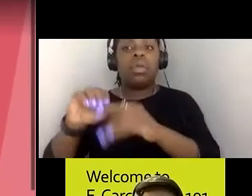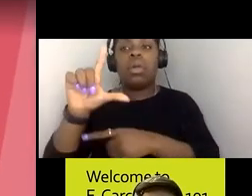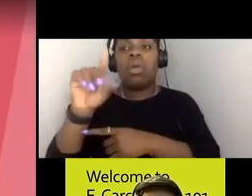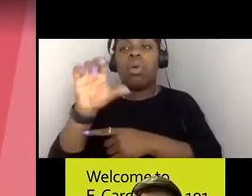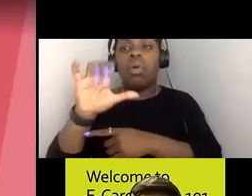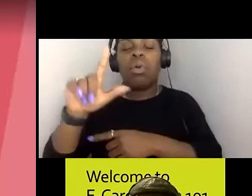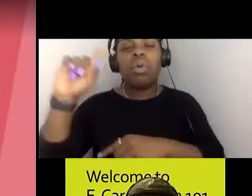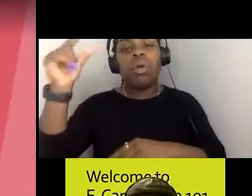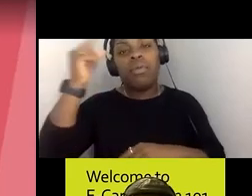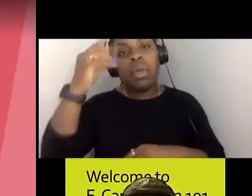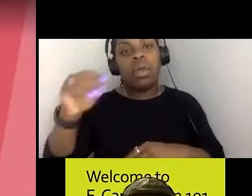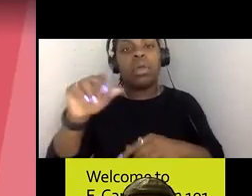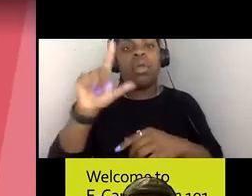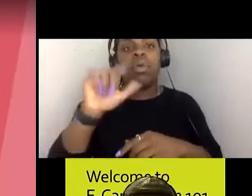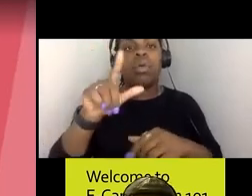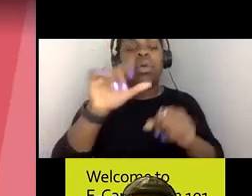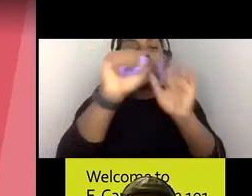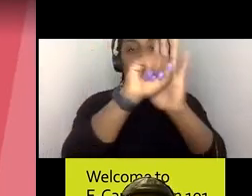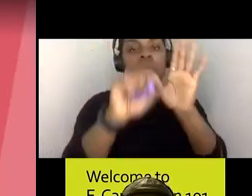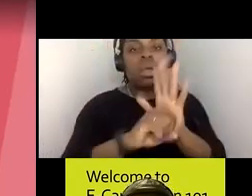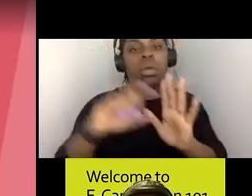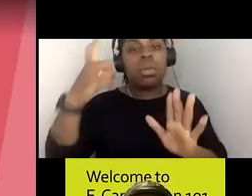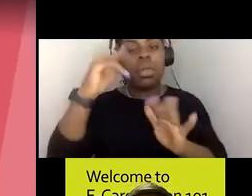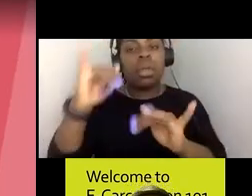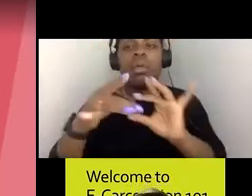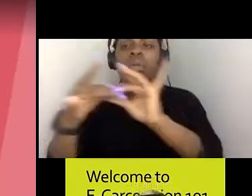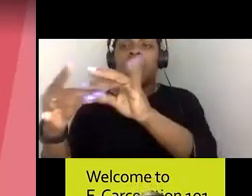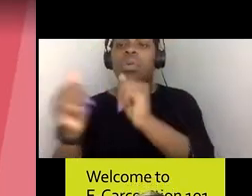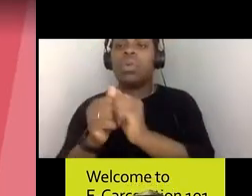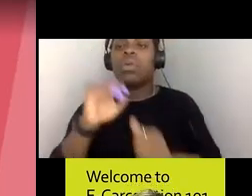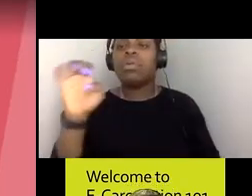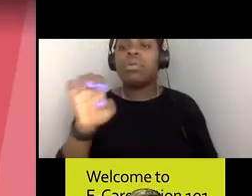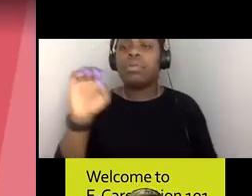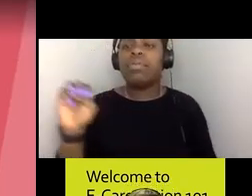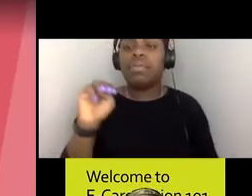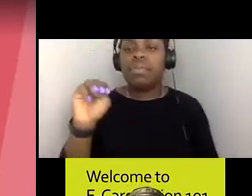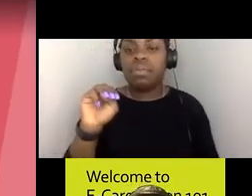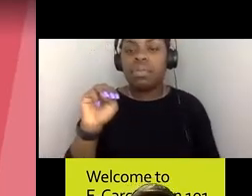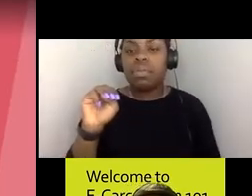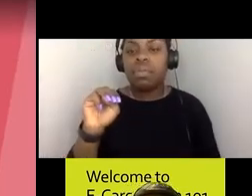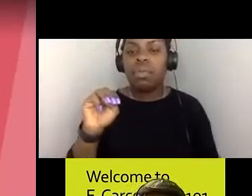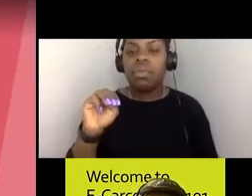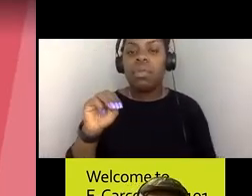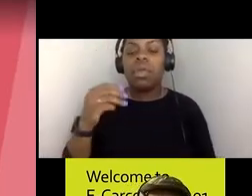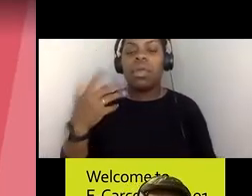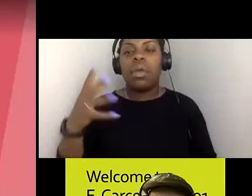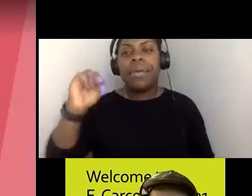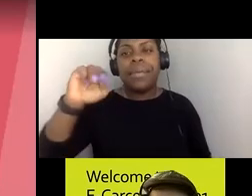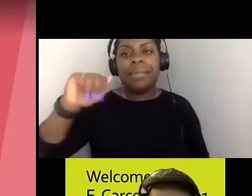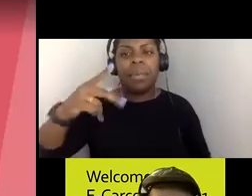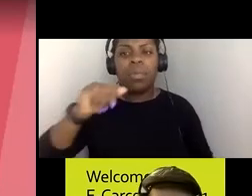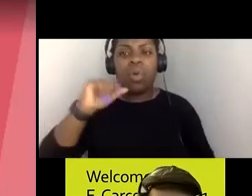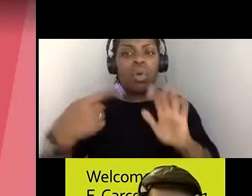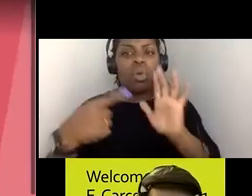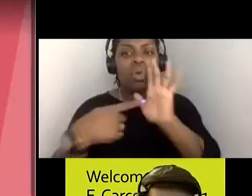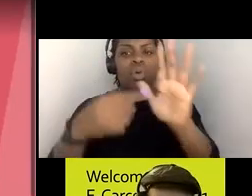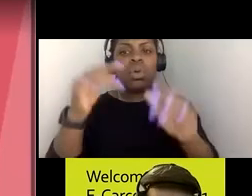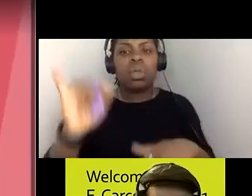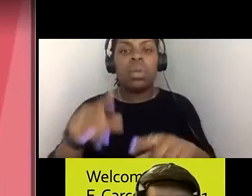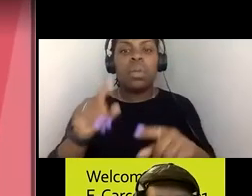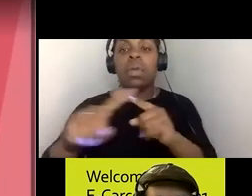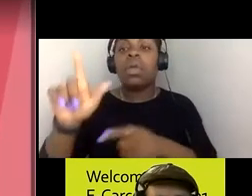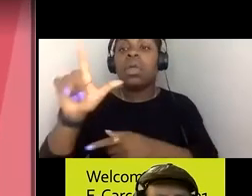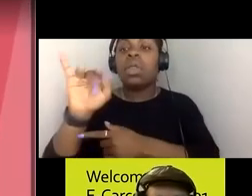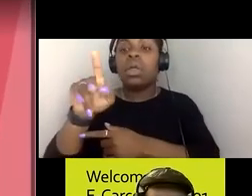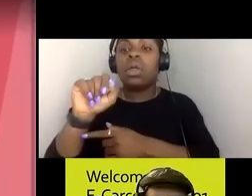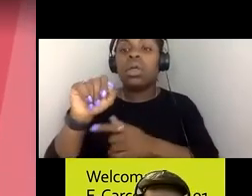han surgido en el gobierno local y estatal que está relacionado con vigilancia electrónica. Nuestro mapa no solamente tiene eso,